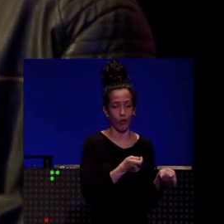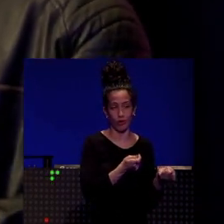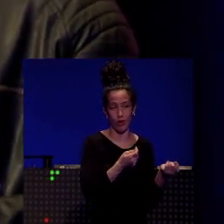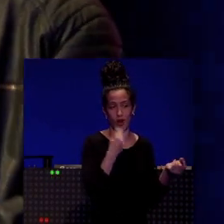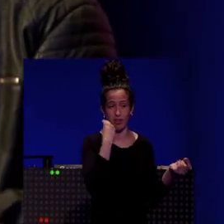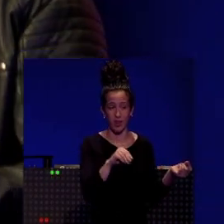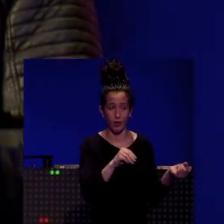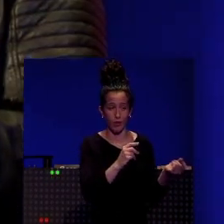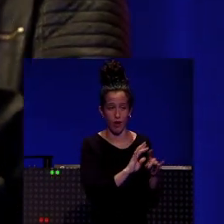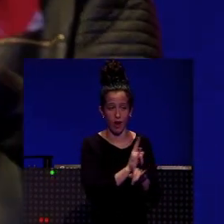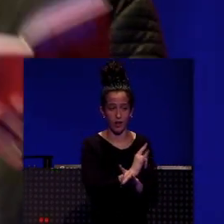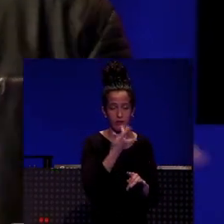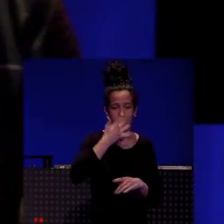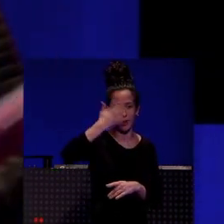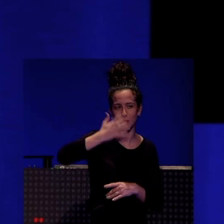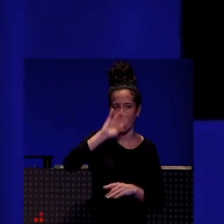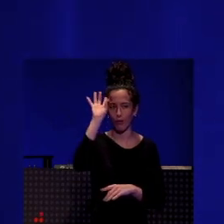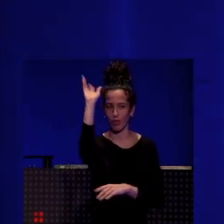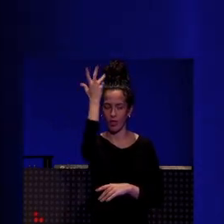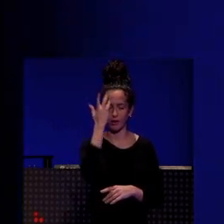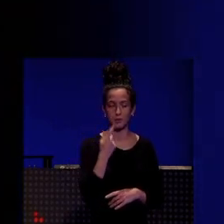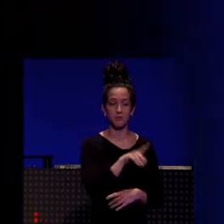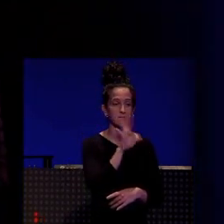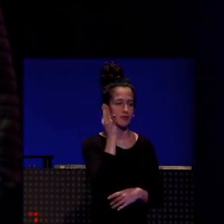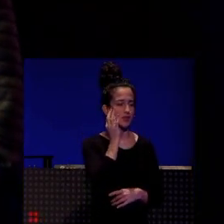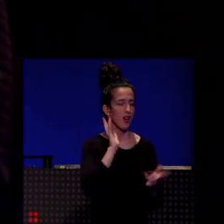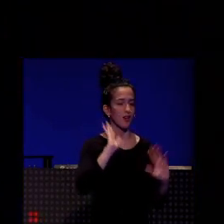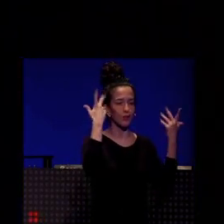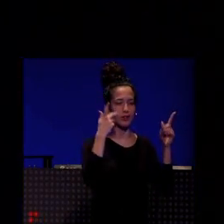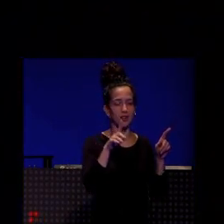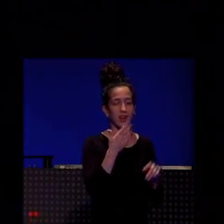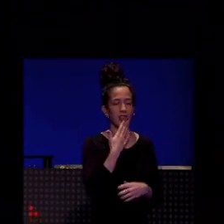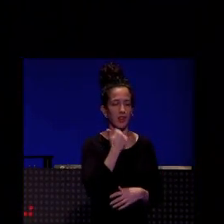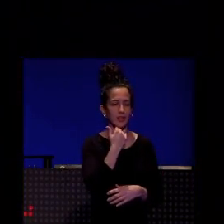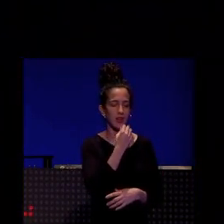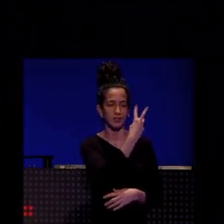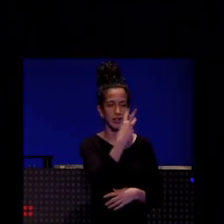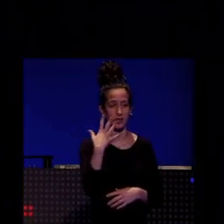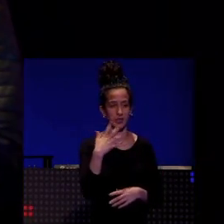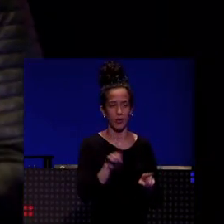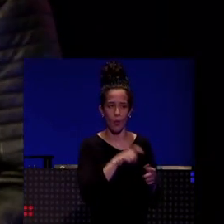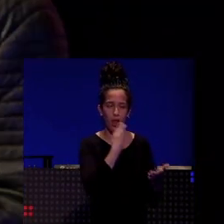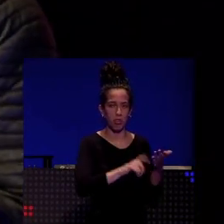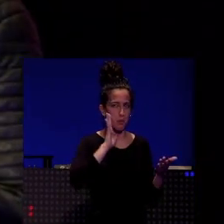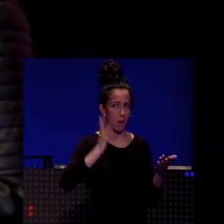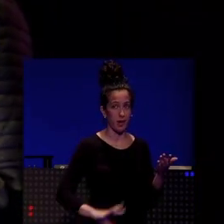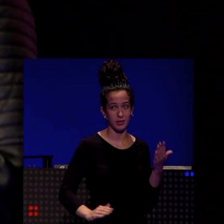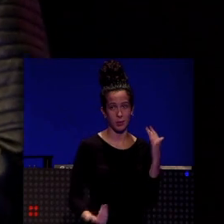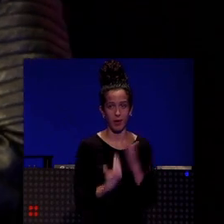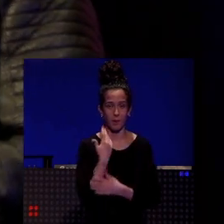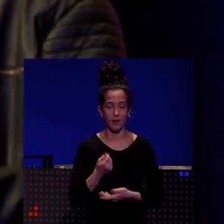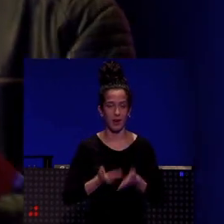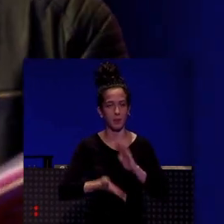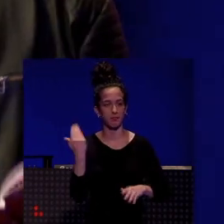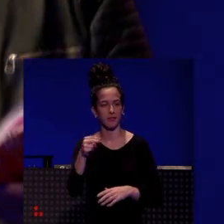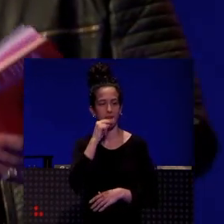cielo mi chica revolucionaria tiene casi 35 se hace la dura va al baño por las mañanas y